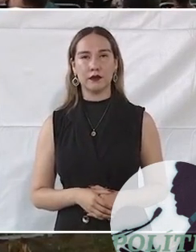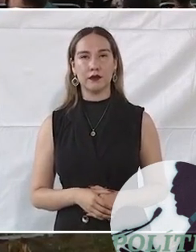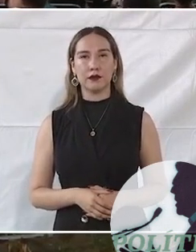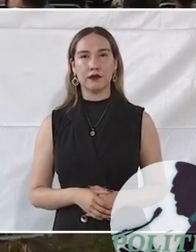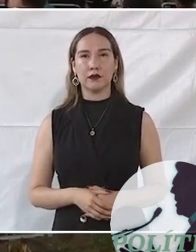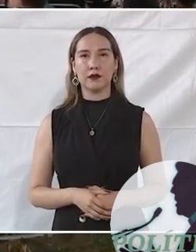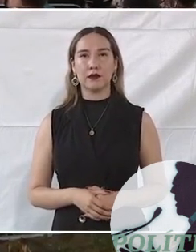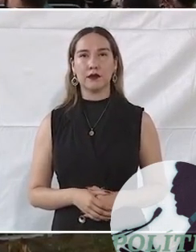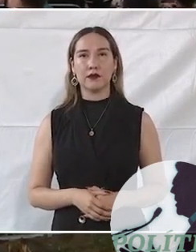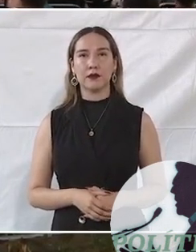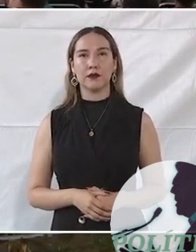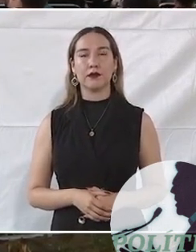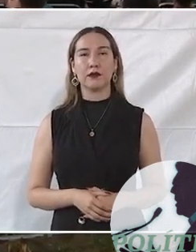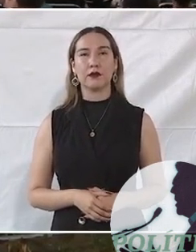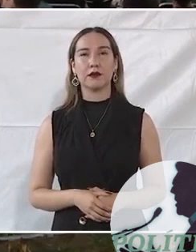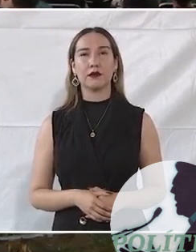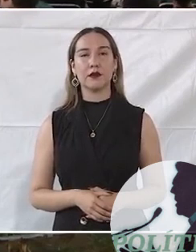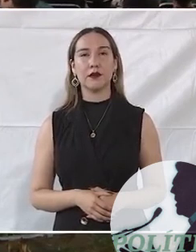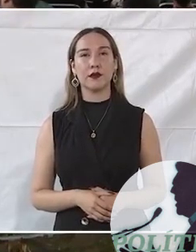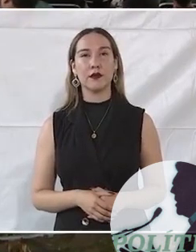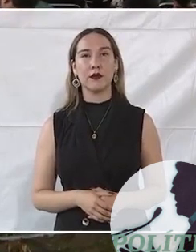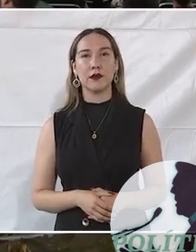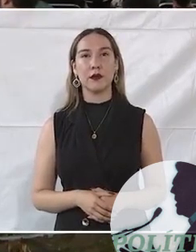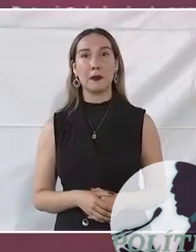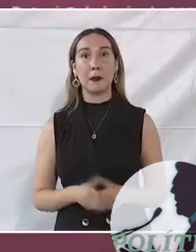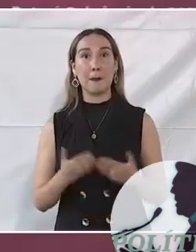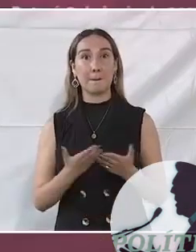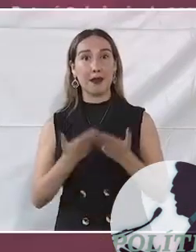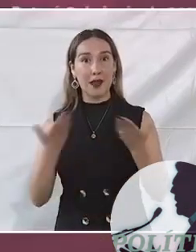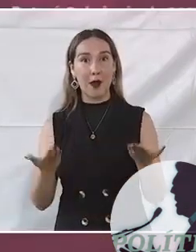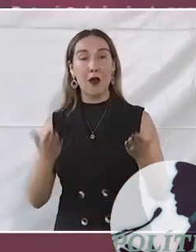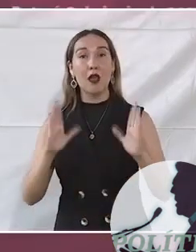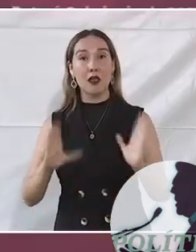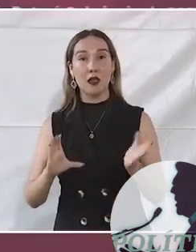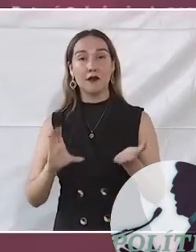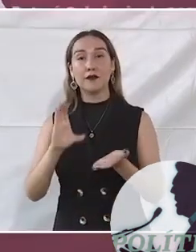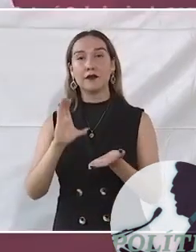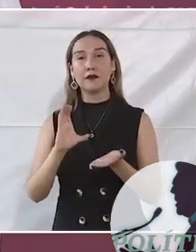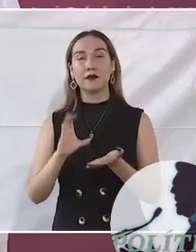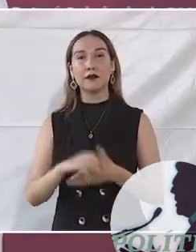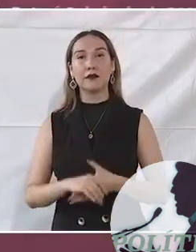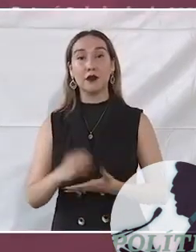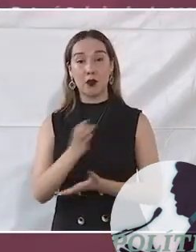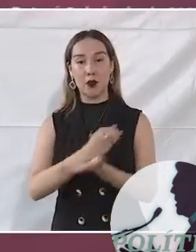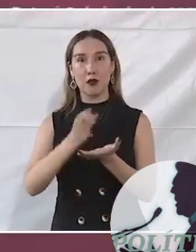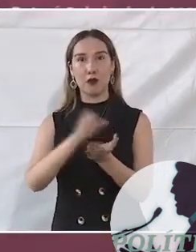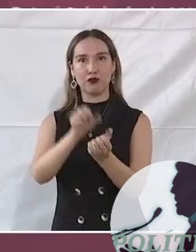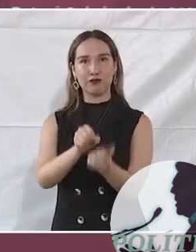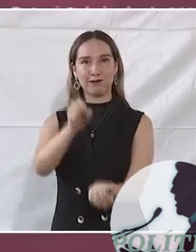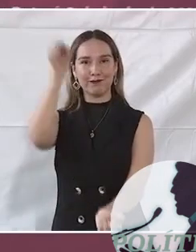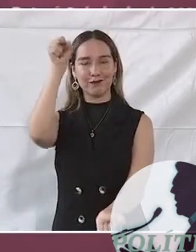se elevó a rango constitucional, ya está en la